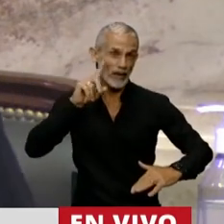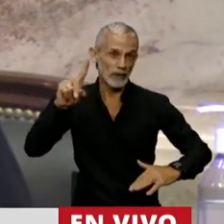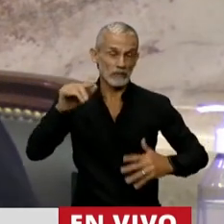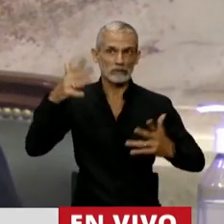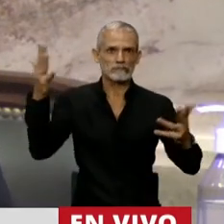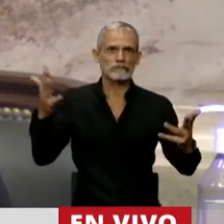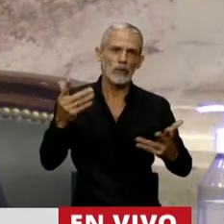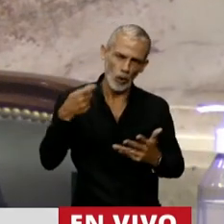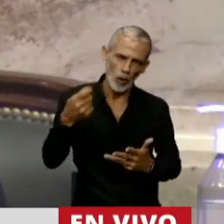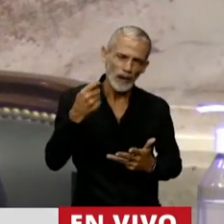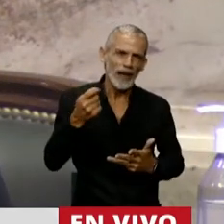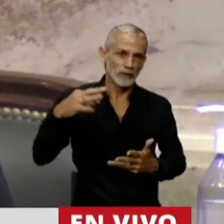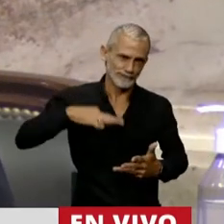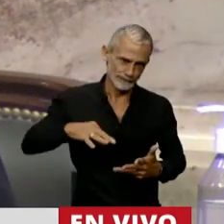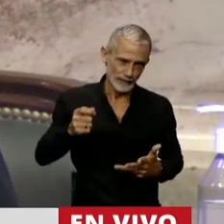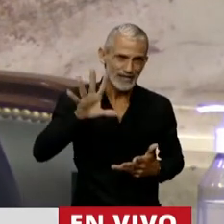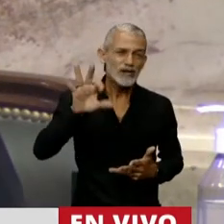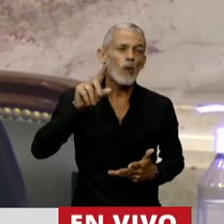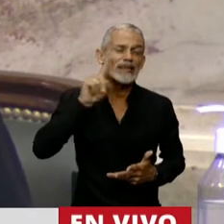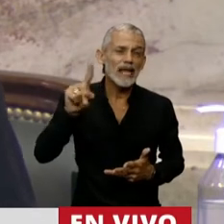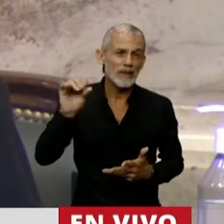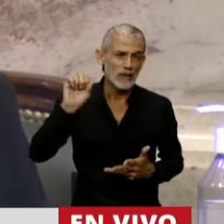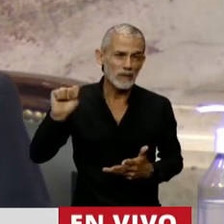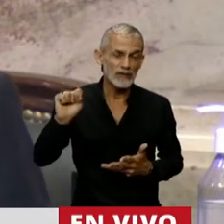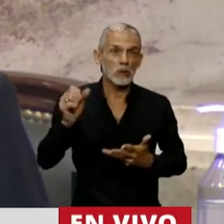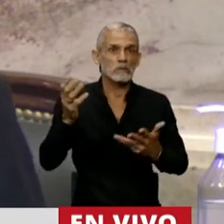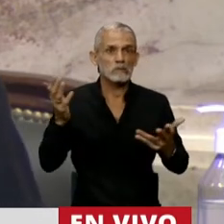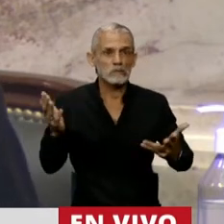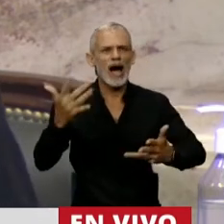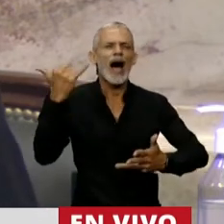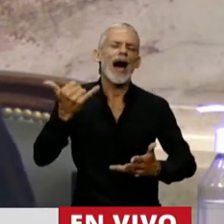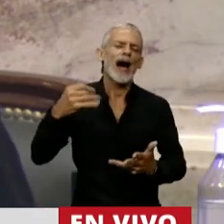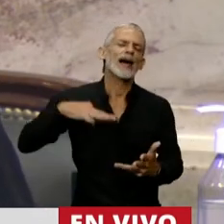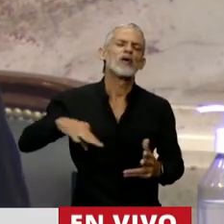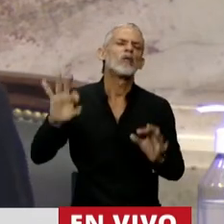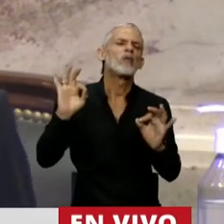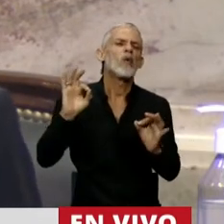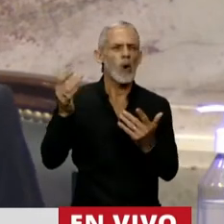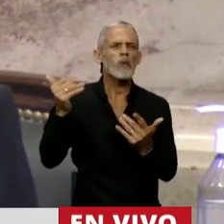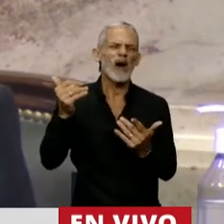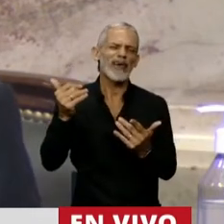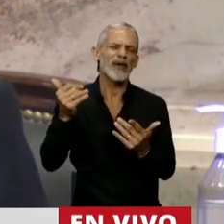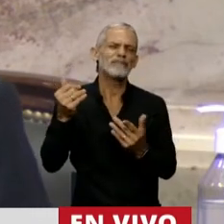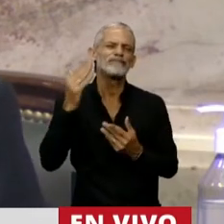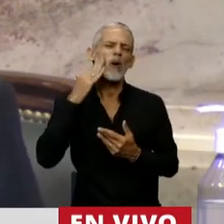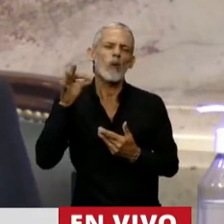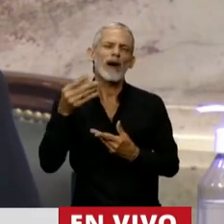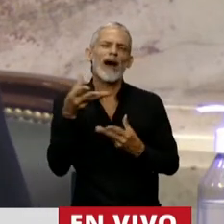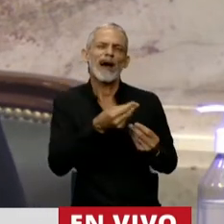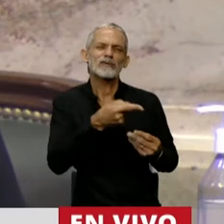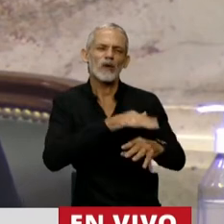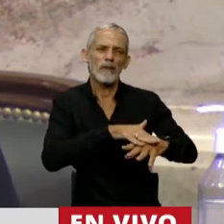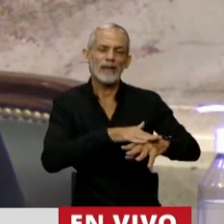un jubilado que gana 50 mil pesos es una persona que tiene suficientes ingresos como para ser solidario con el que está en la